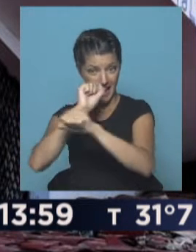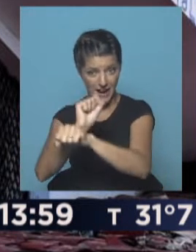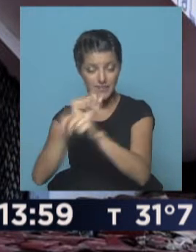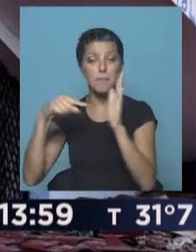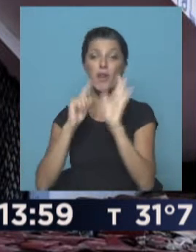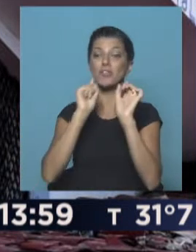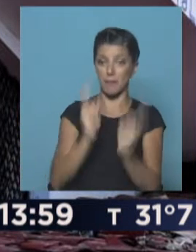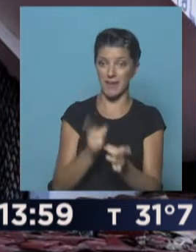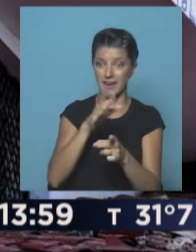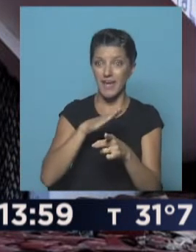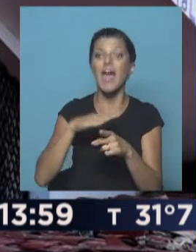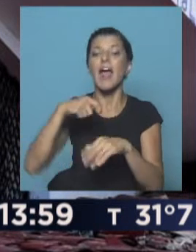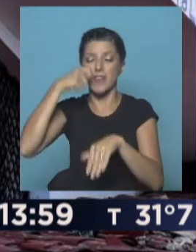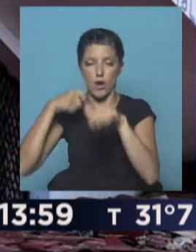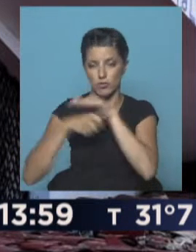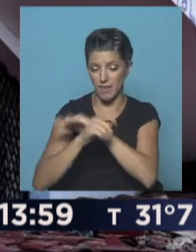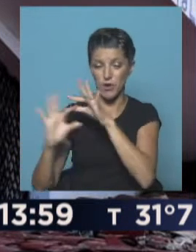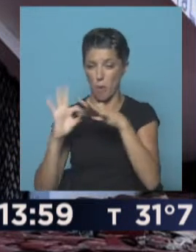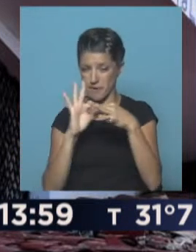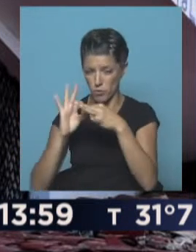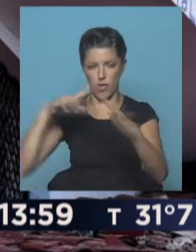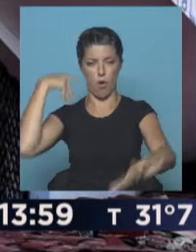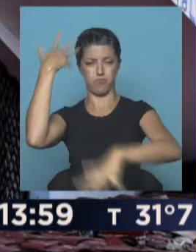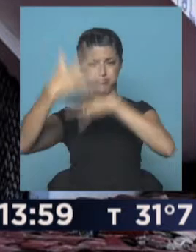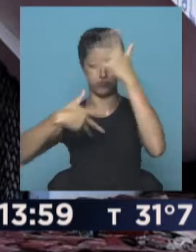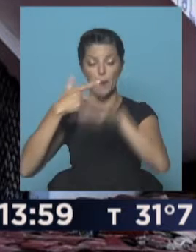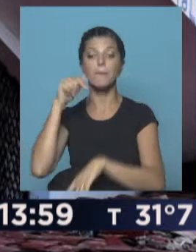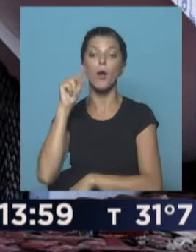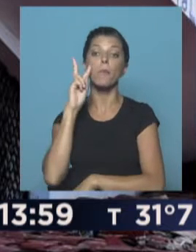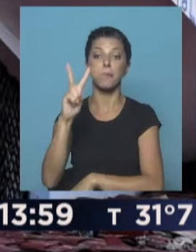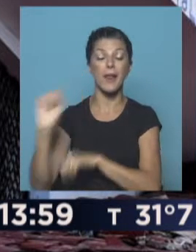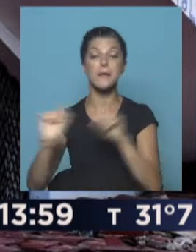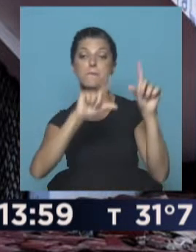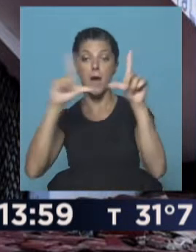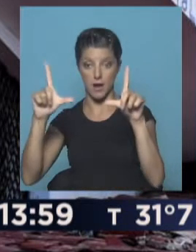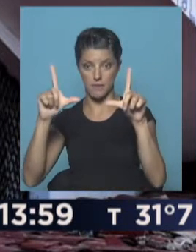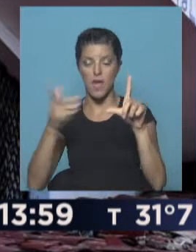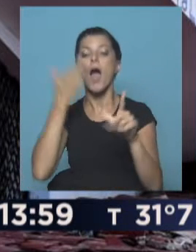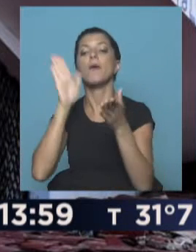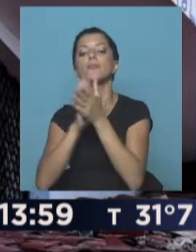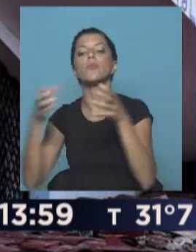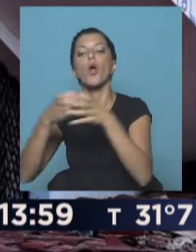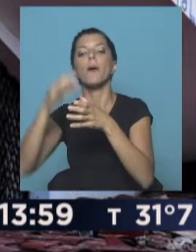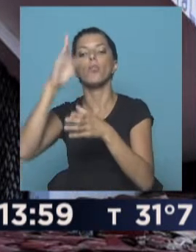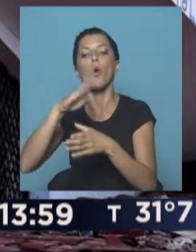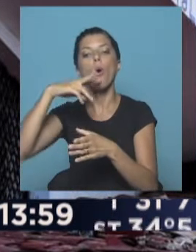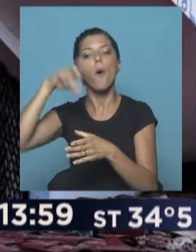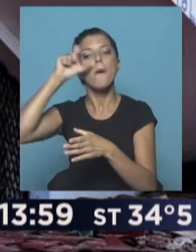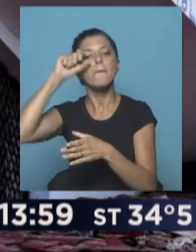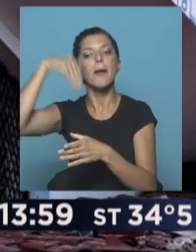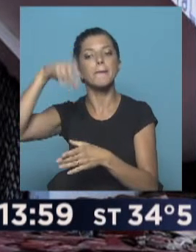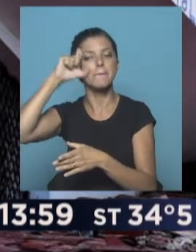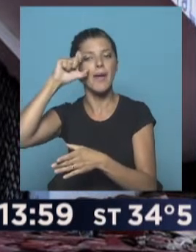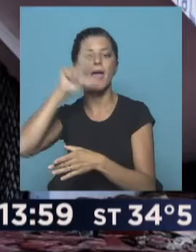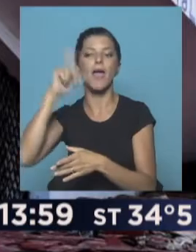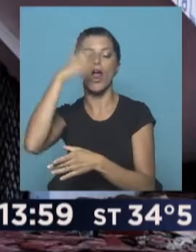que ver con el lugar del narcotráfico en este momento en Brasil. Ahí vemos imágenes en donde se habla del Comando Vermelho, exactamente, que está en guerra